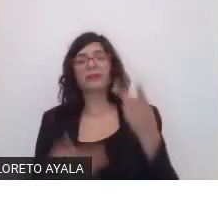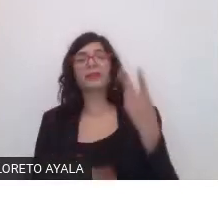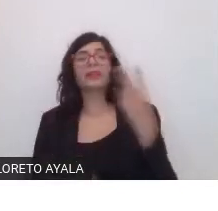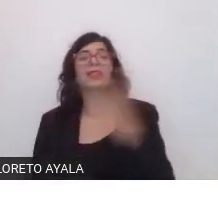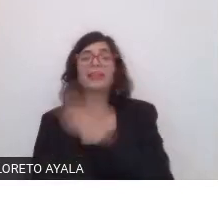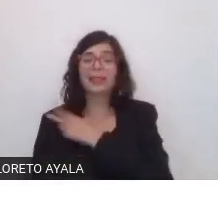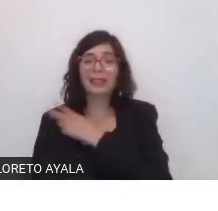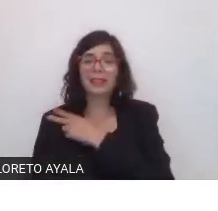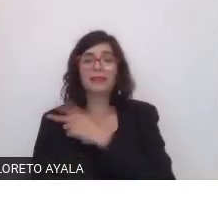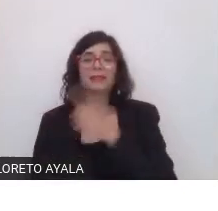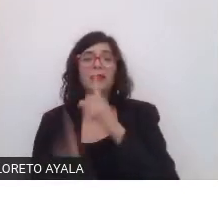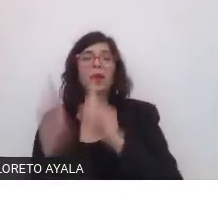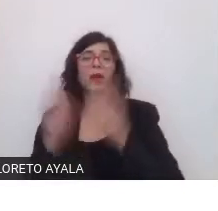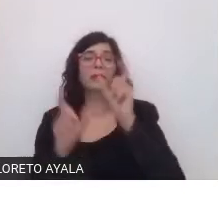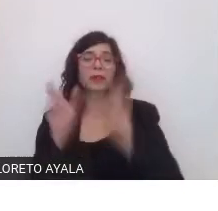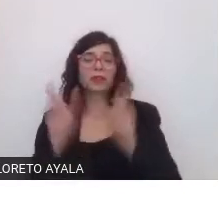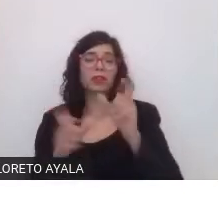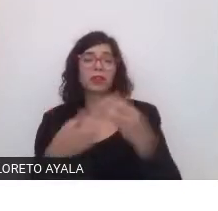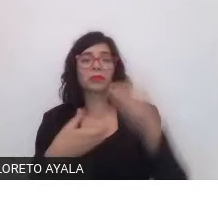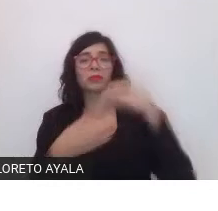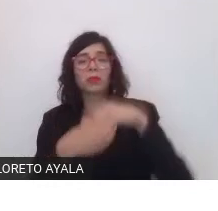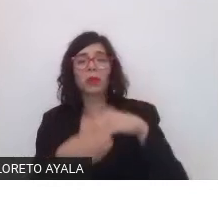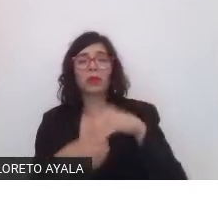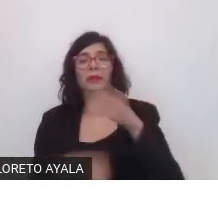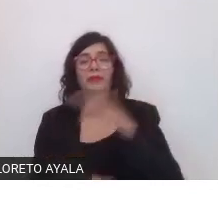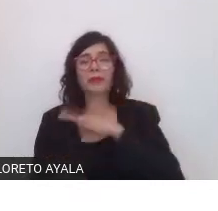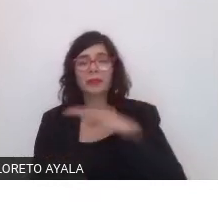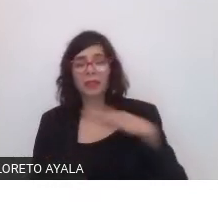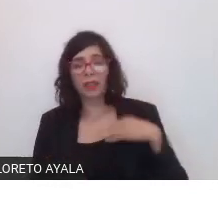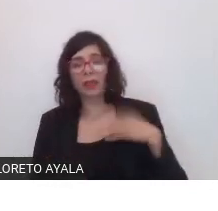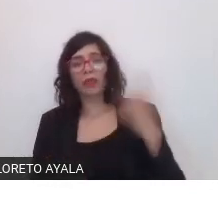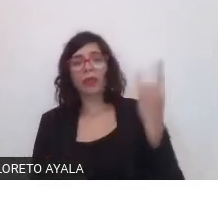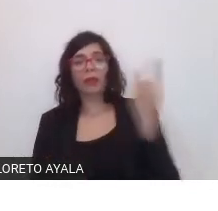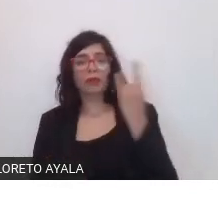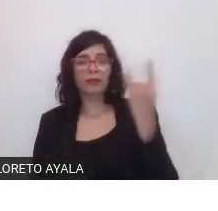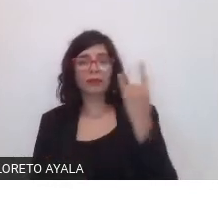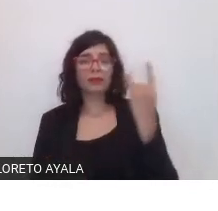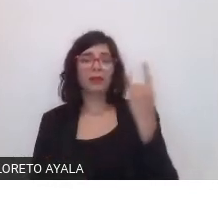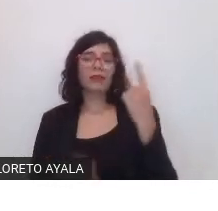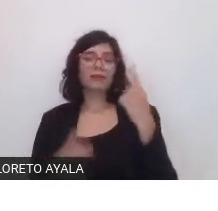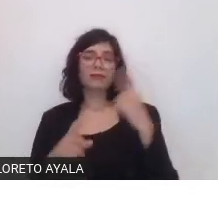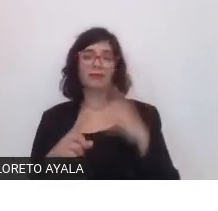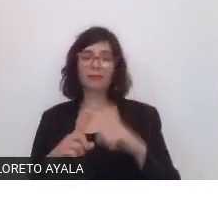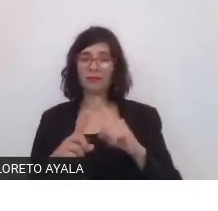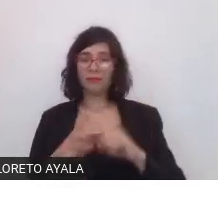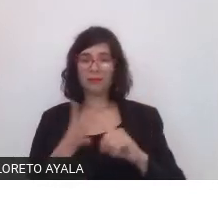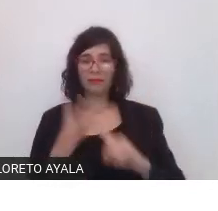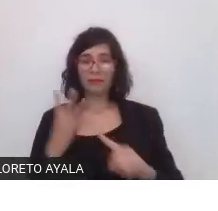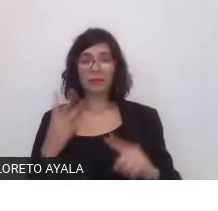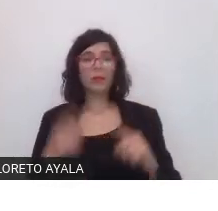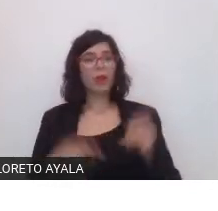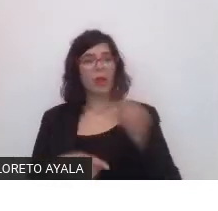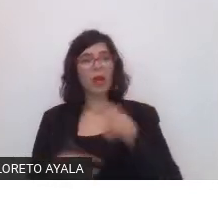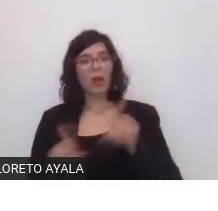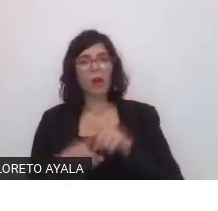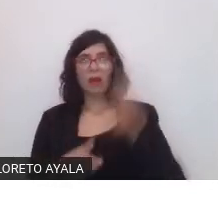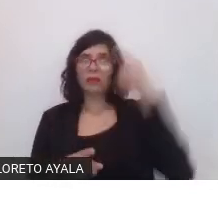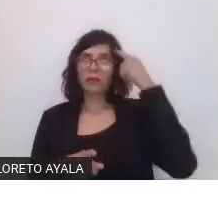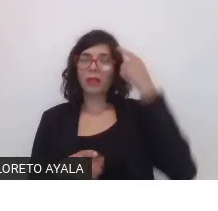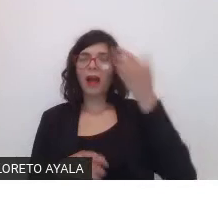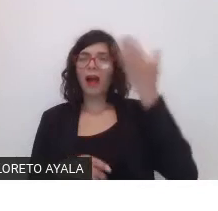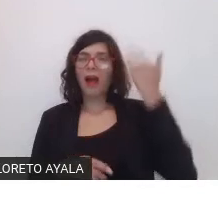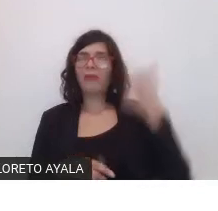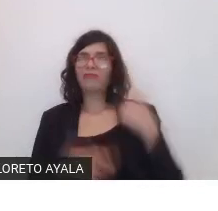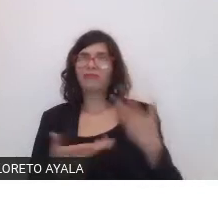que está en el ministerio, en las universidades, que la formación que nosotros recibimos tiene que pesar a la hora de la toma de